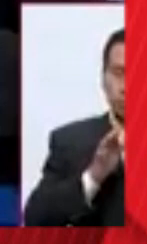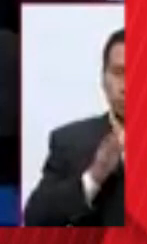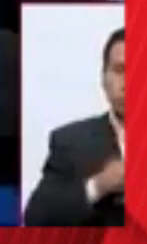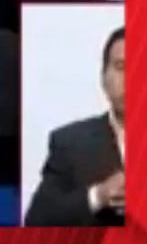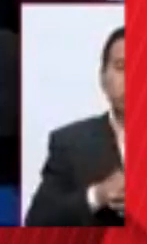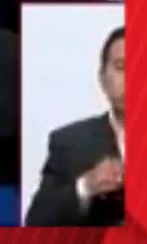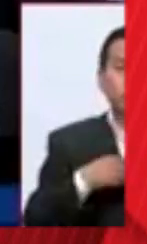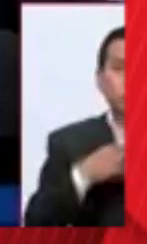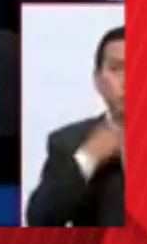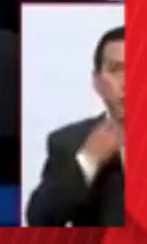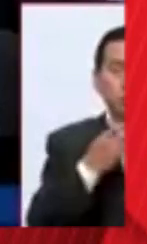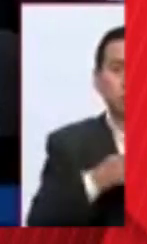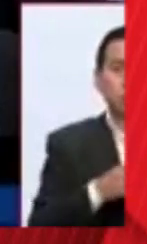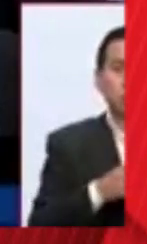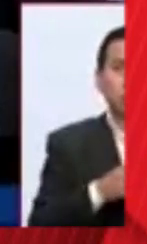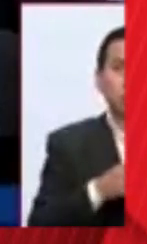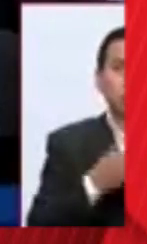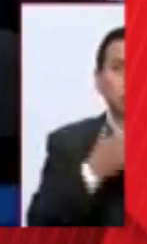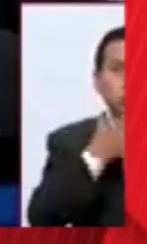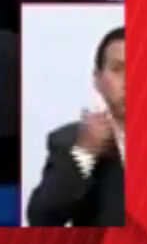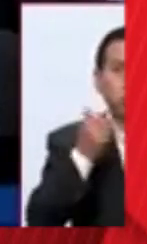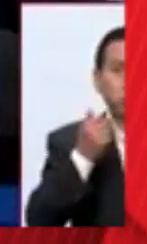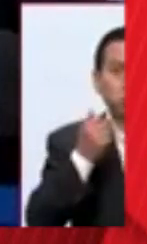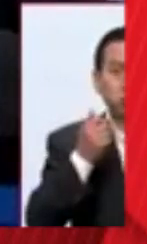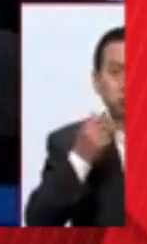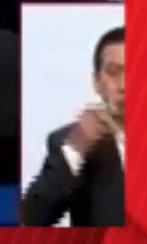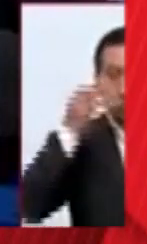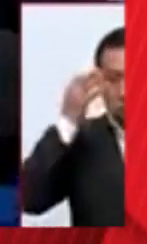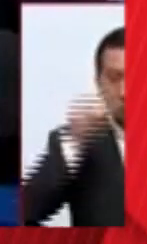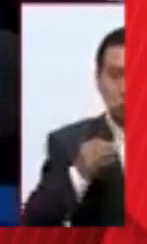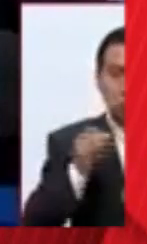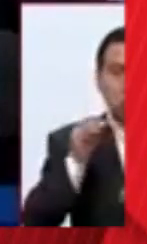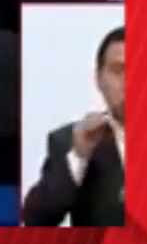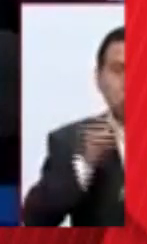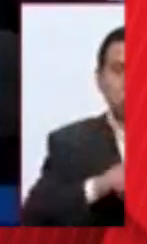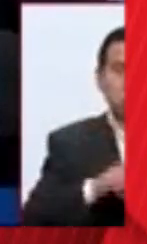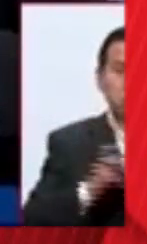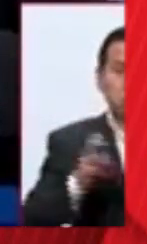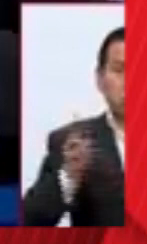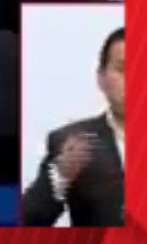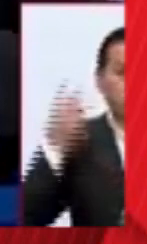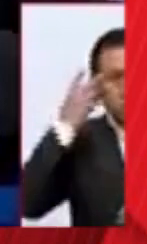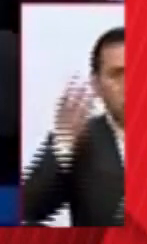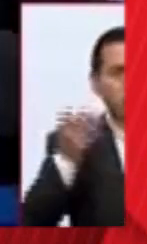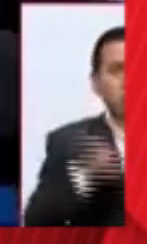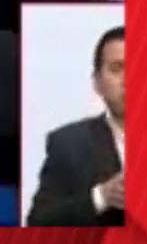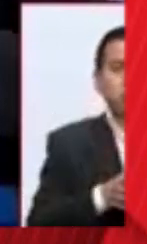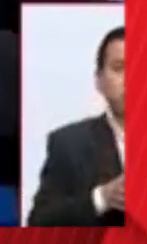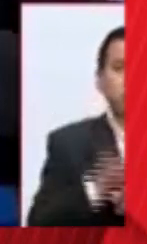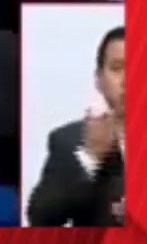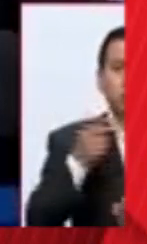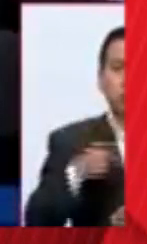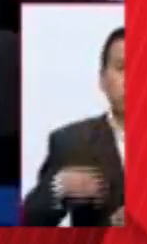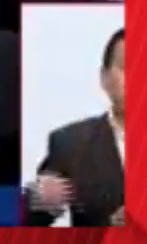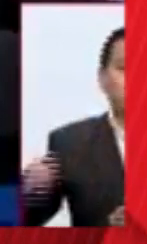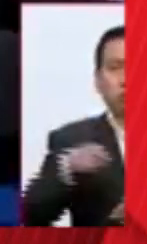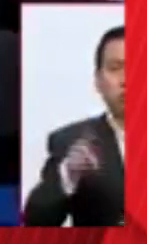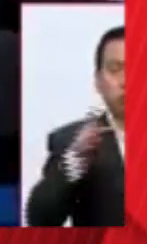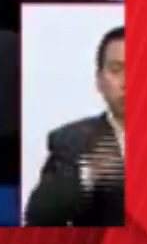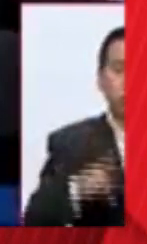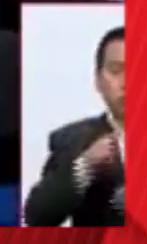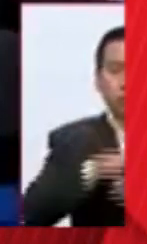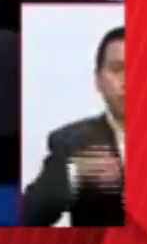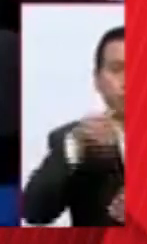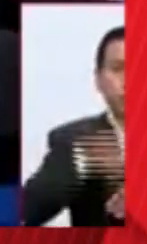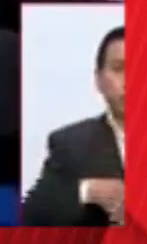Yo dije, la mejor forma de definir la situación política es con el voto del pueblo.